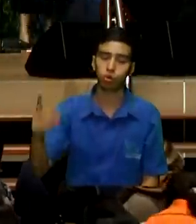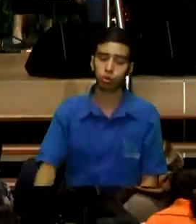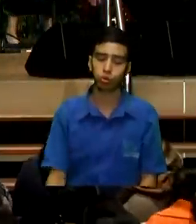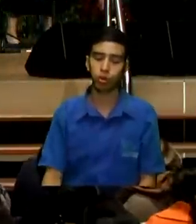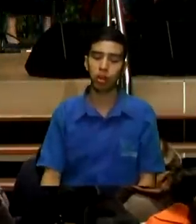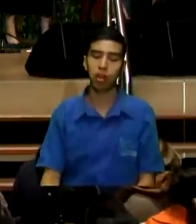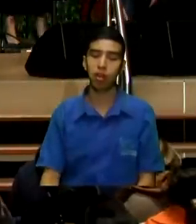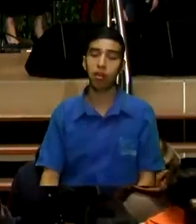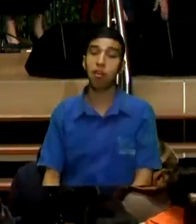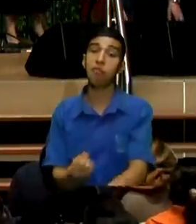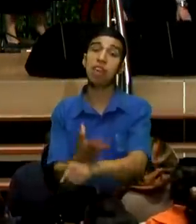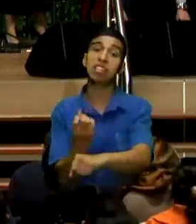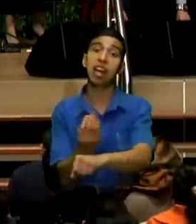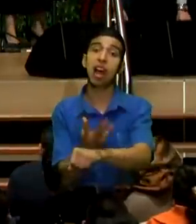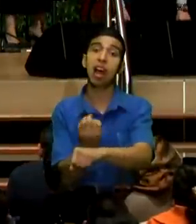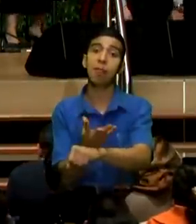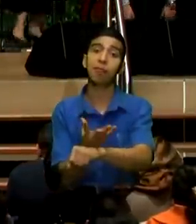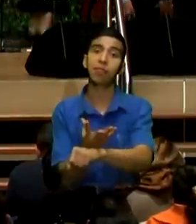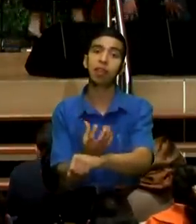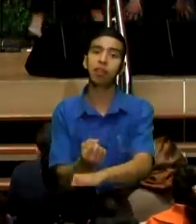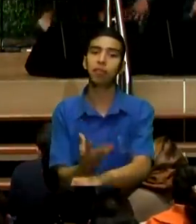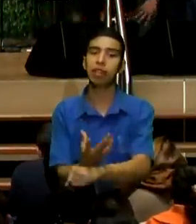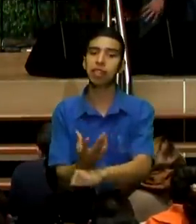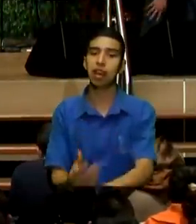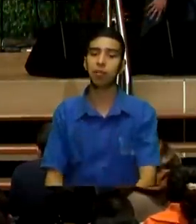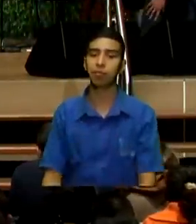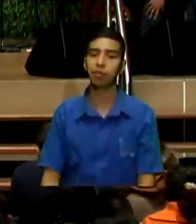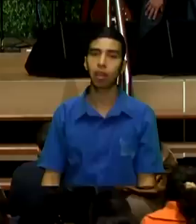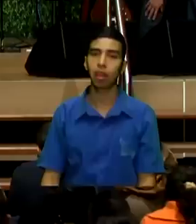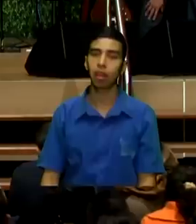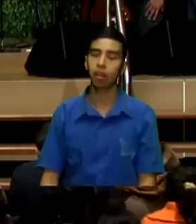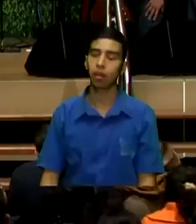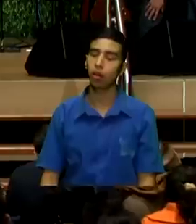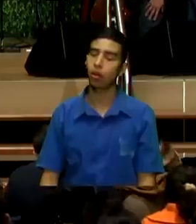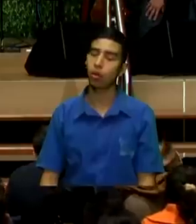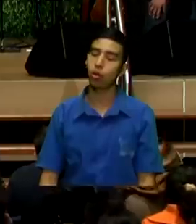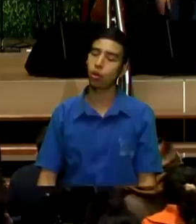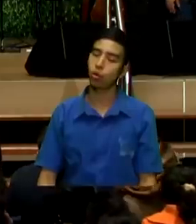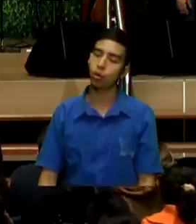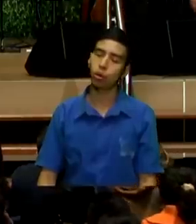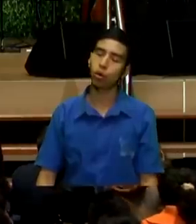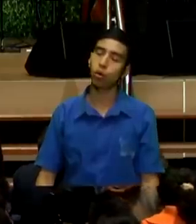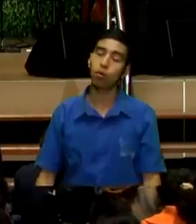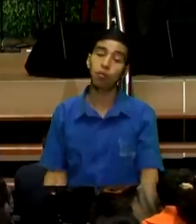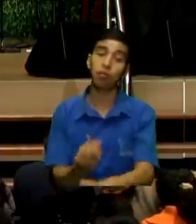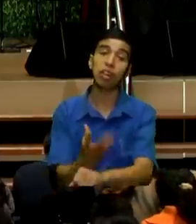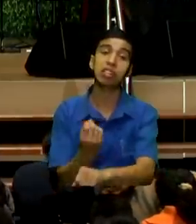hermanos, que Dios no fecha con fechas, sino que fecha con acontecimientos,